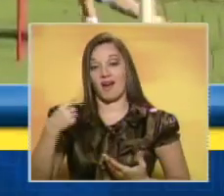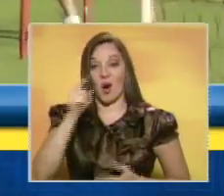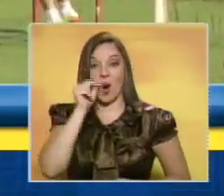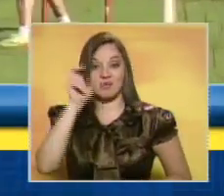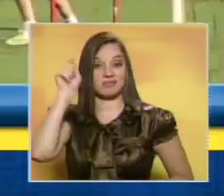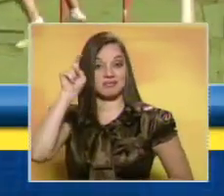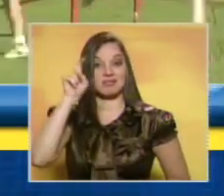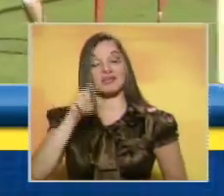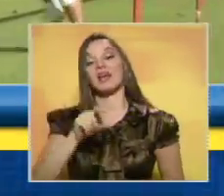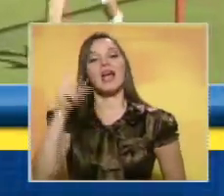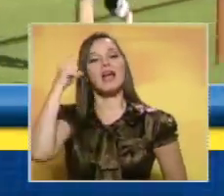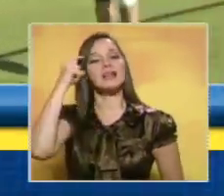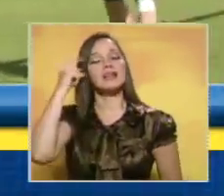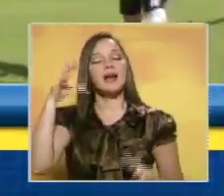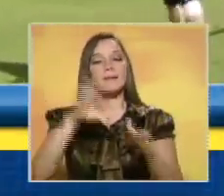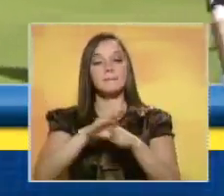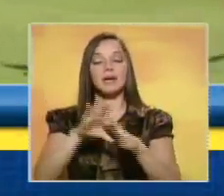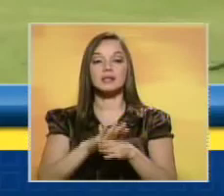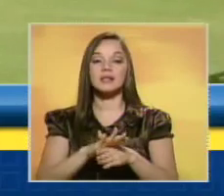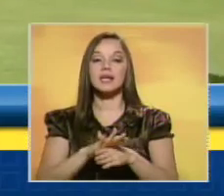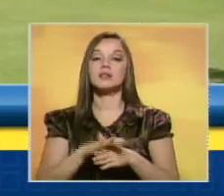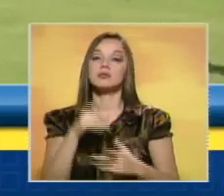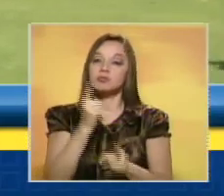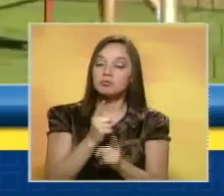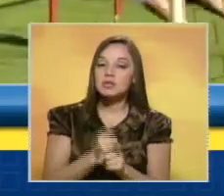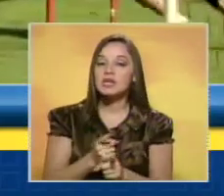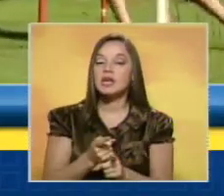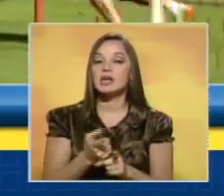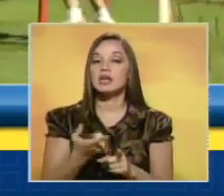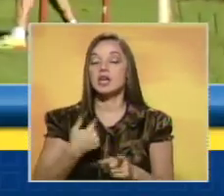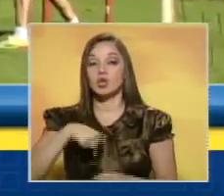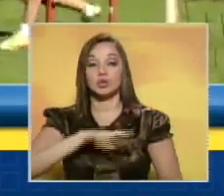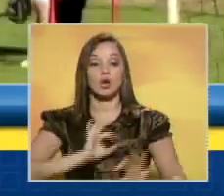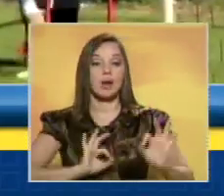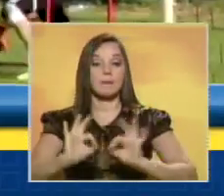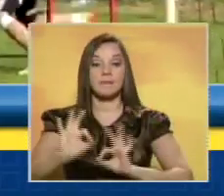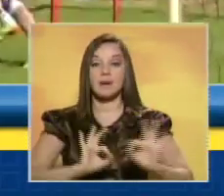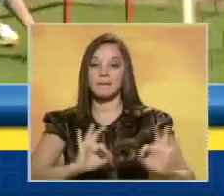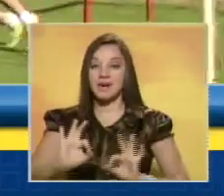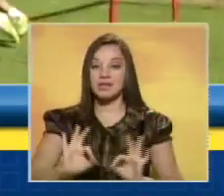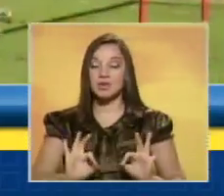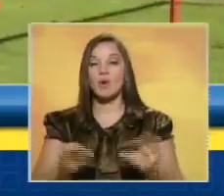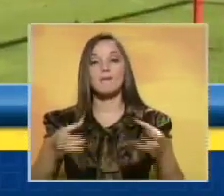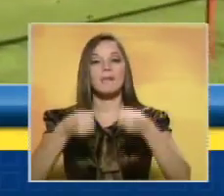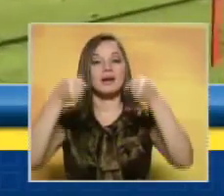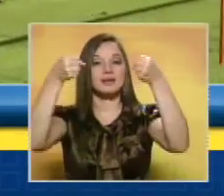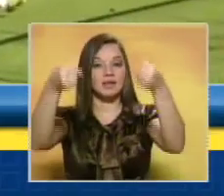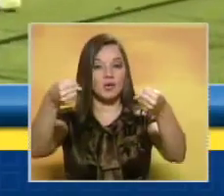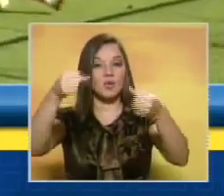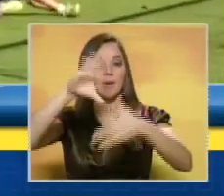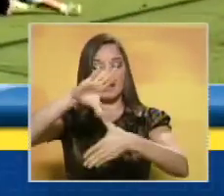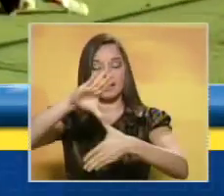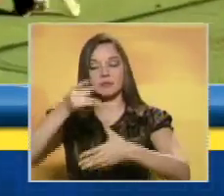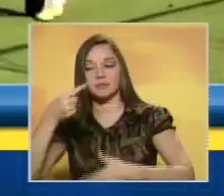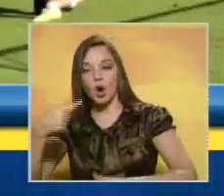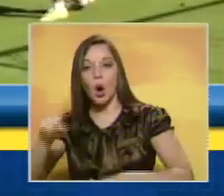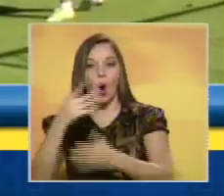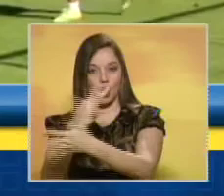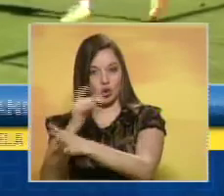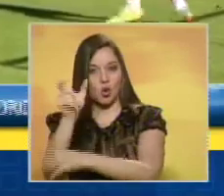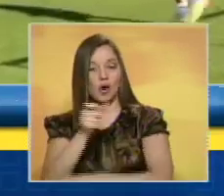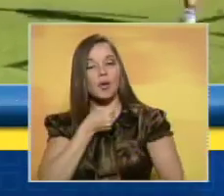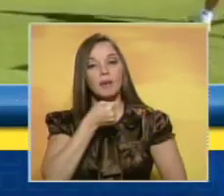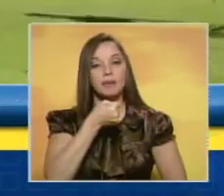hacerlo el día viernes, el día martes y obviamente pues la preparación que vamos a tener para la Copa América. Siempre es un privilegio venir